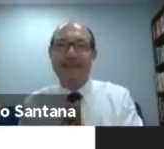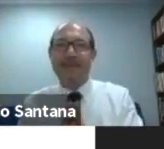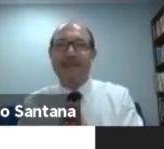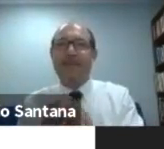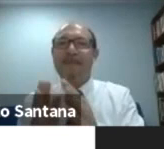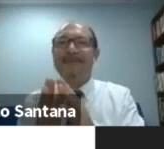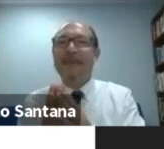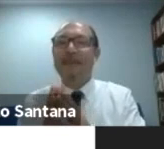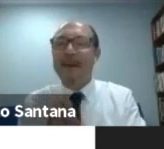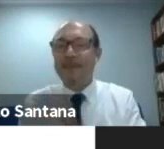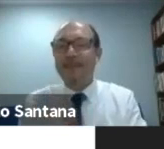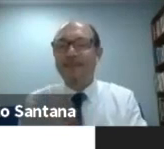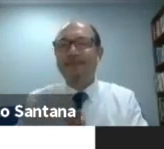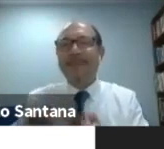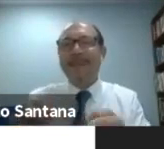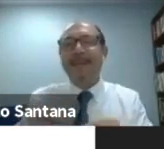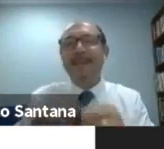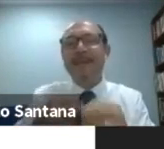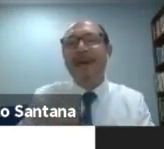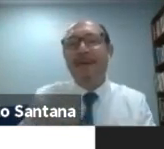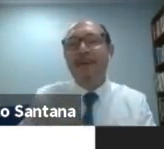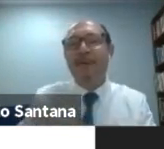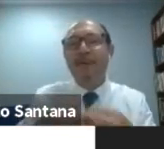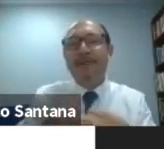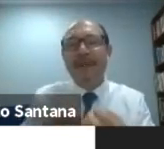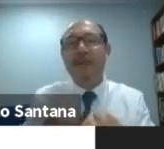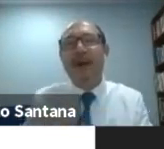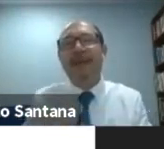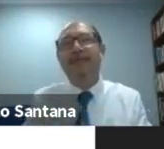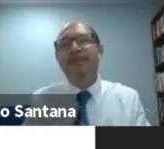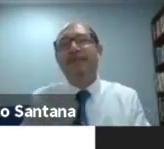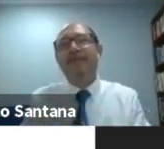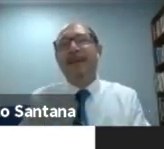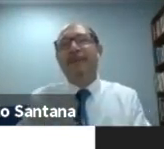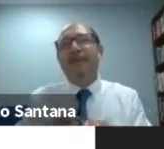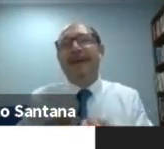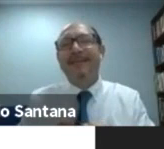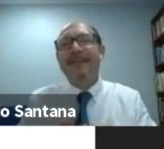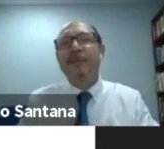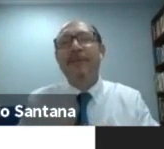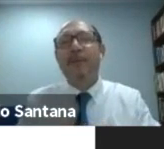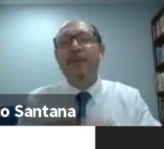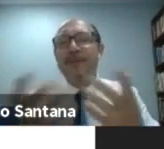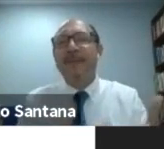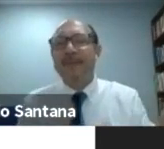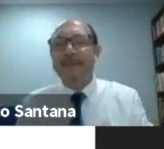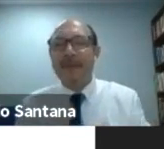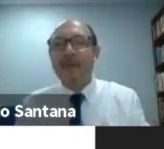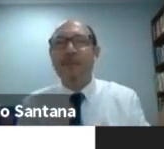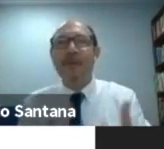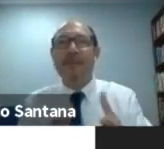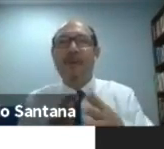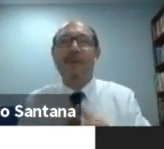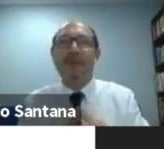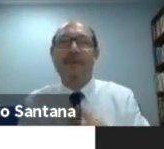países. Sin embargo, estas mismas conductas saludables casi son imposibles en